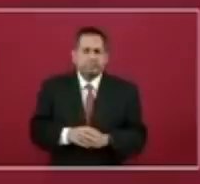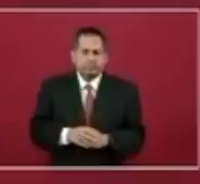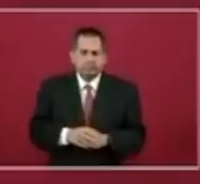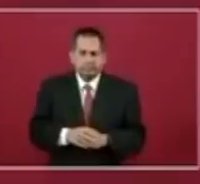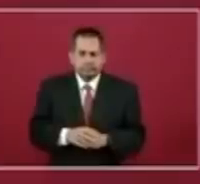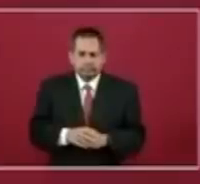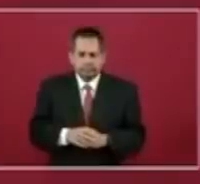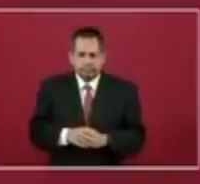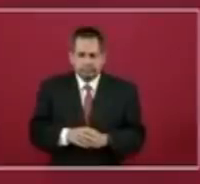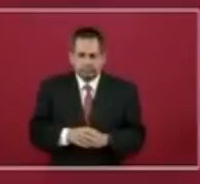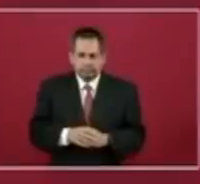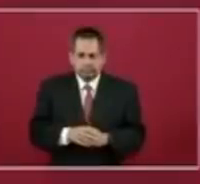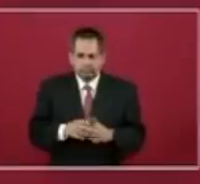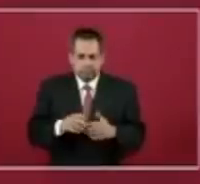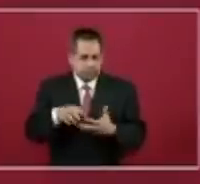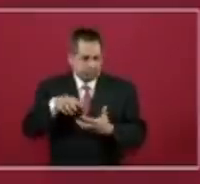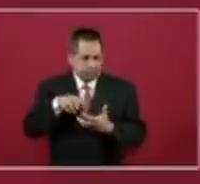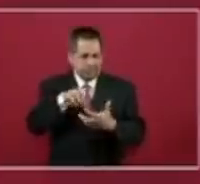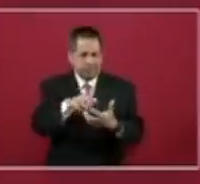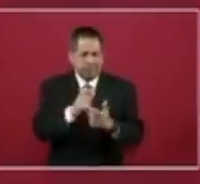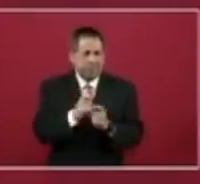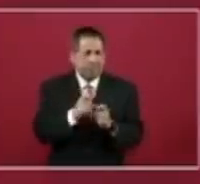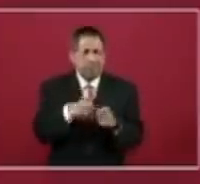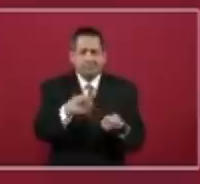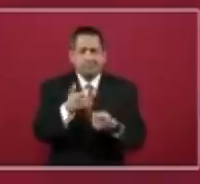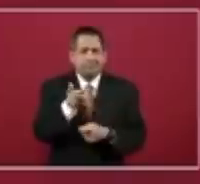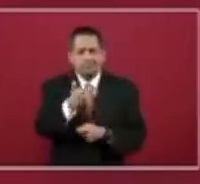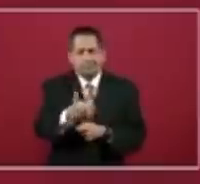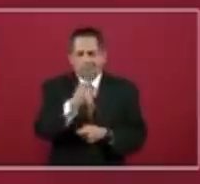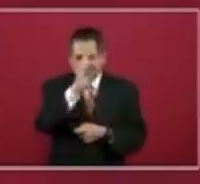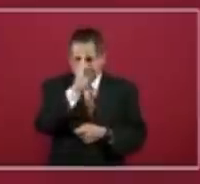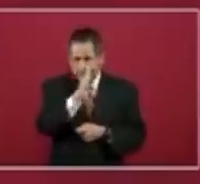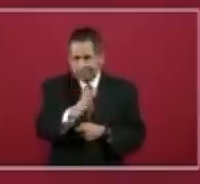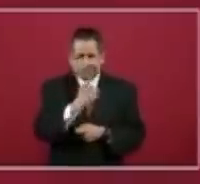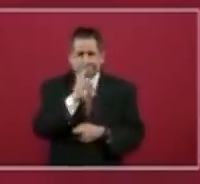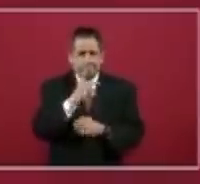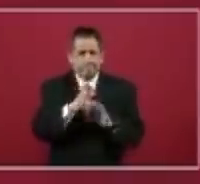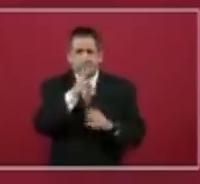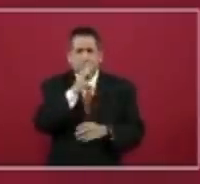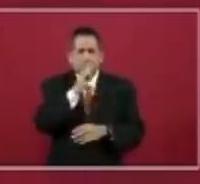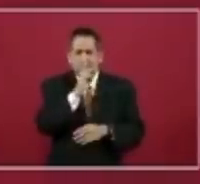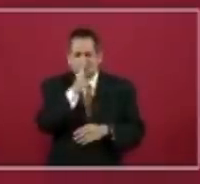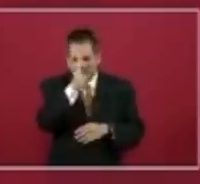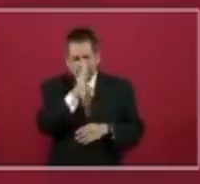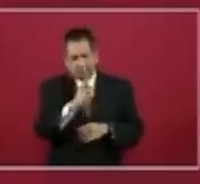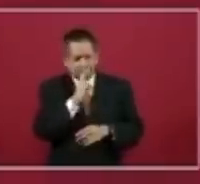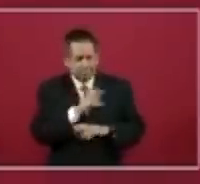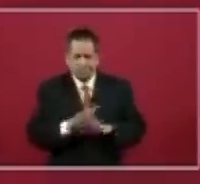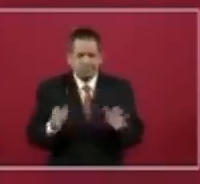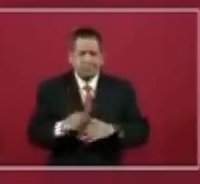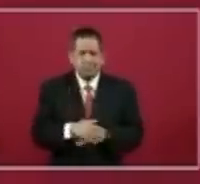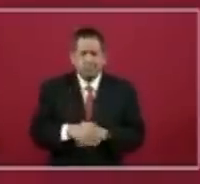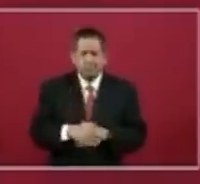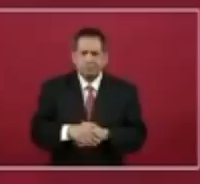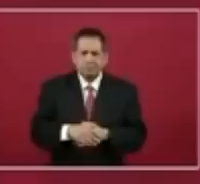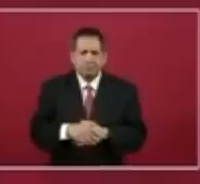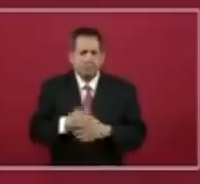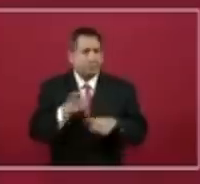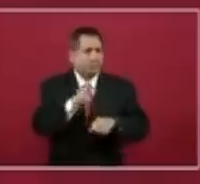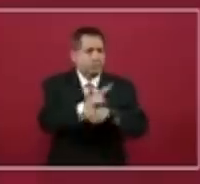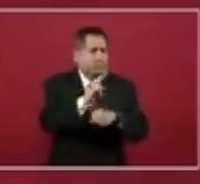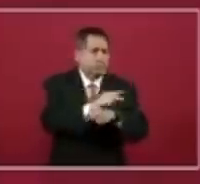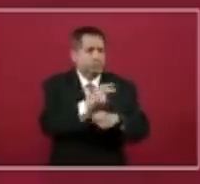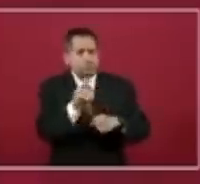es entregar el recurso de manera directa a los padres, para que no haya